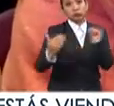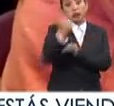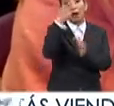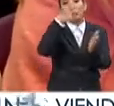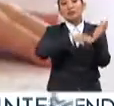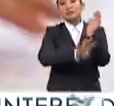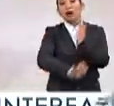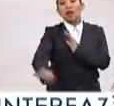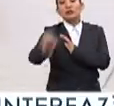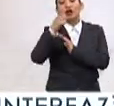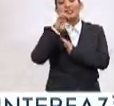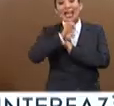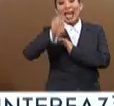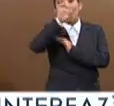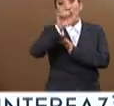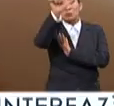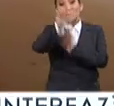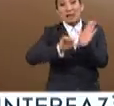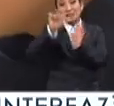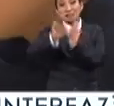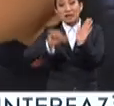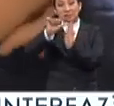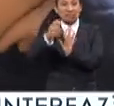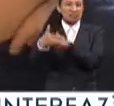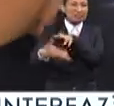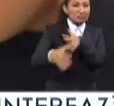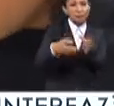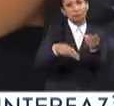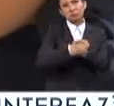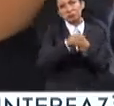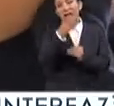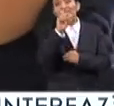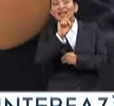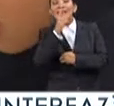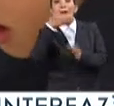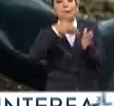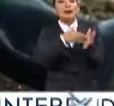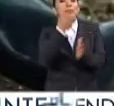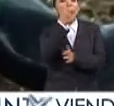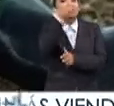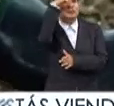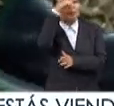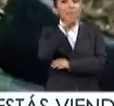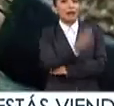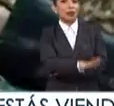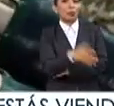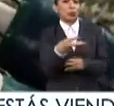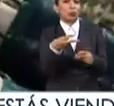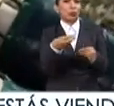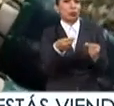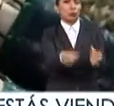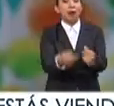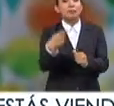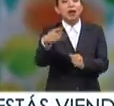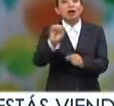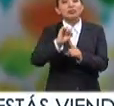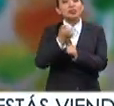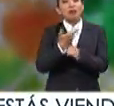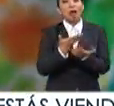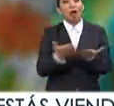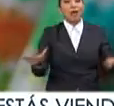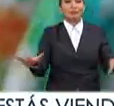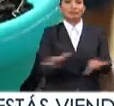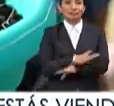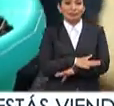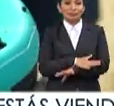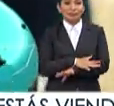a 1.400 euros mensuales aproximadamente unos 30 mil pesos mexicanos sin embargo la situación dará